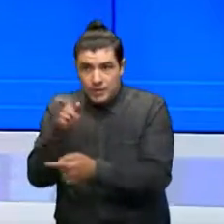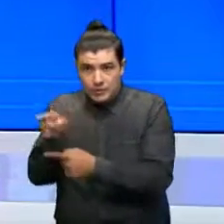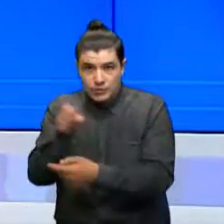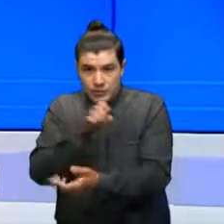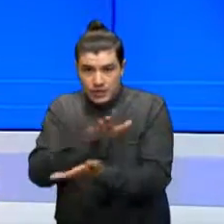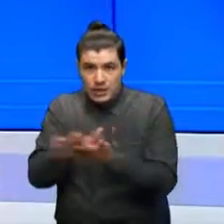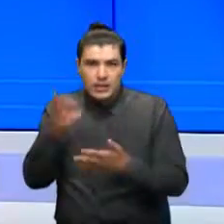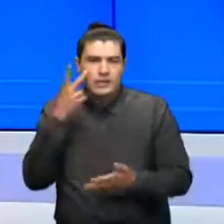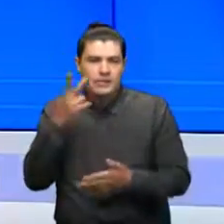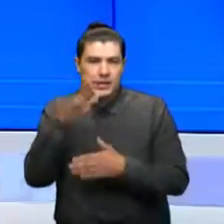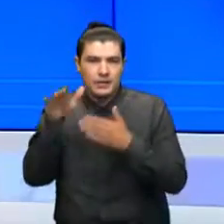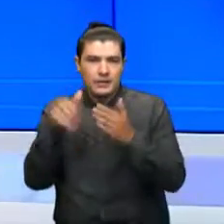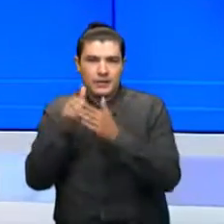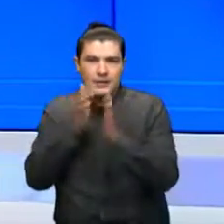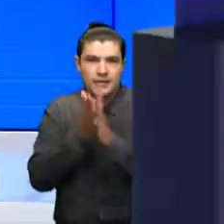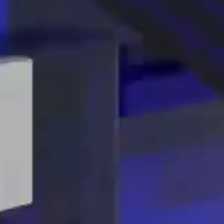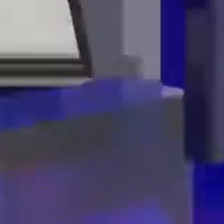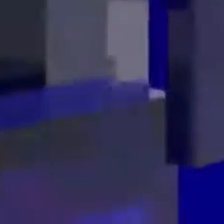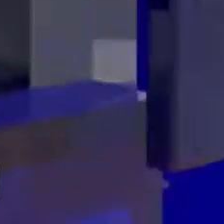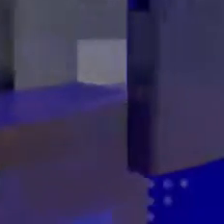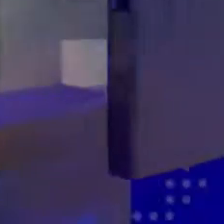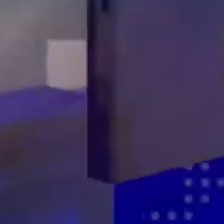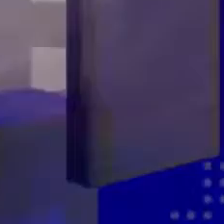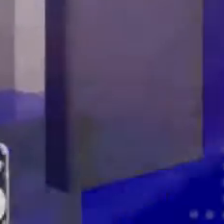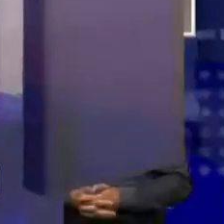Antonio Camacho nos entrega la historia. Adelante.